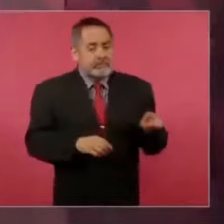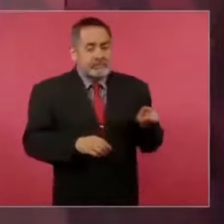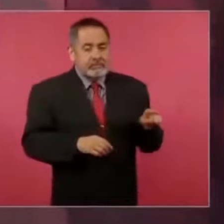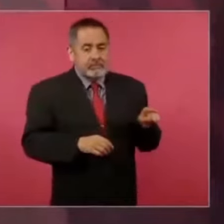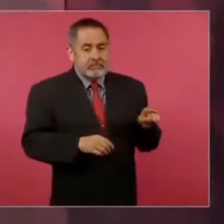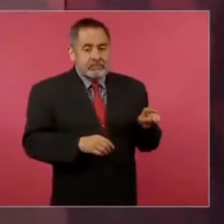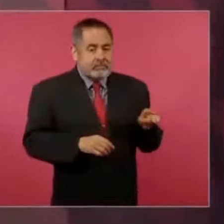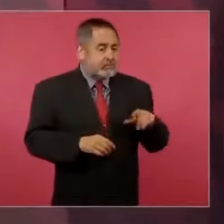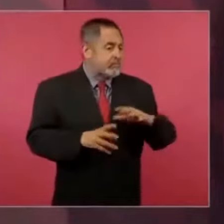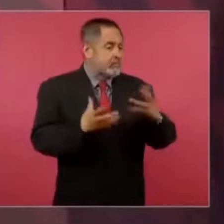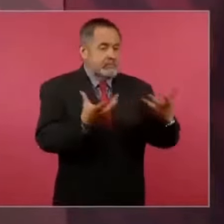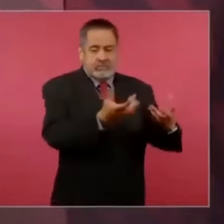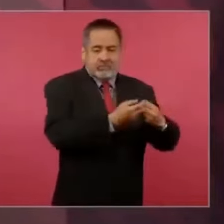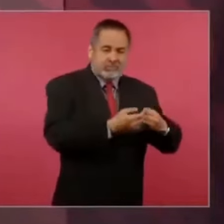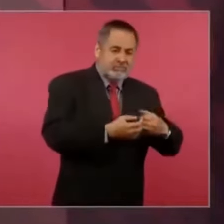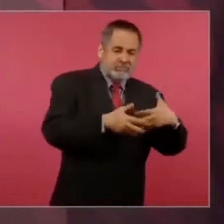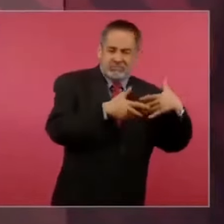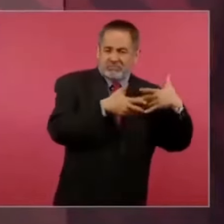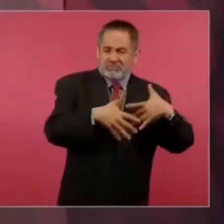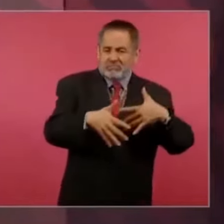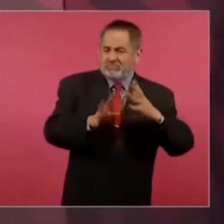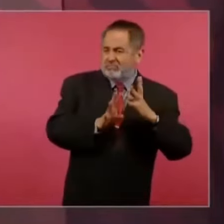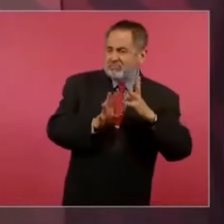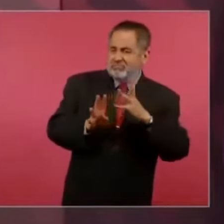hacen una caravana